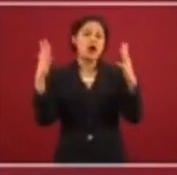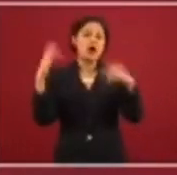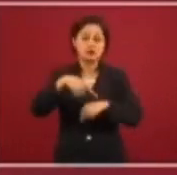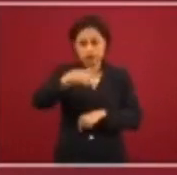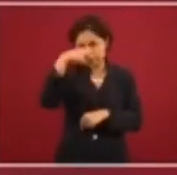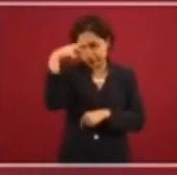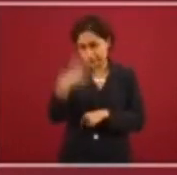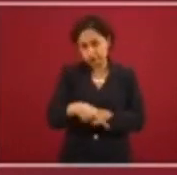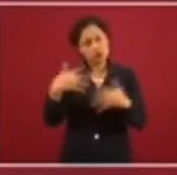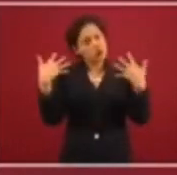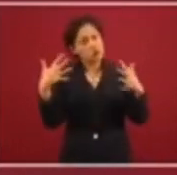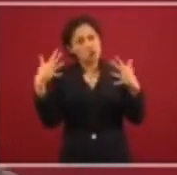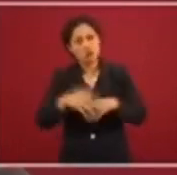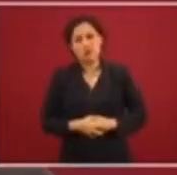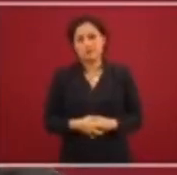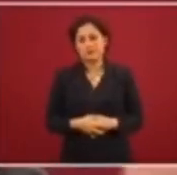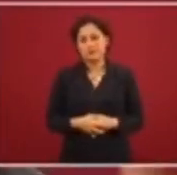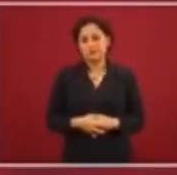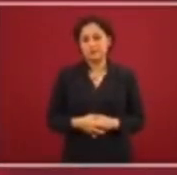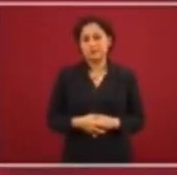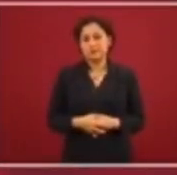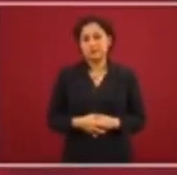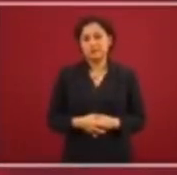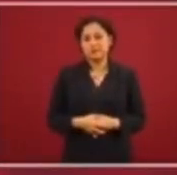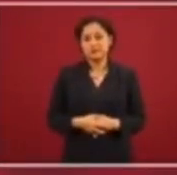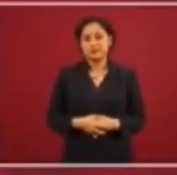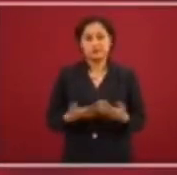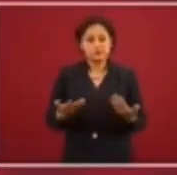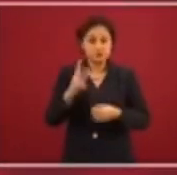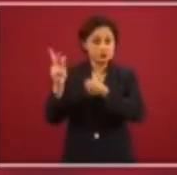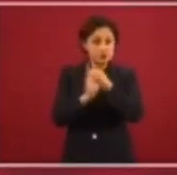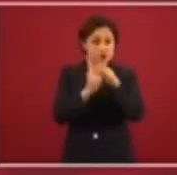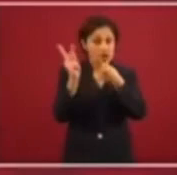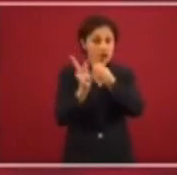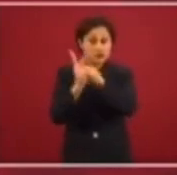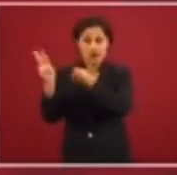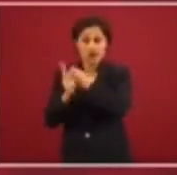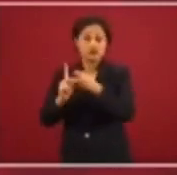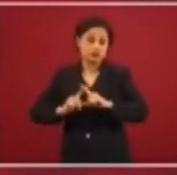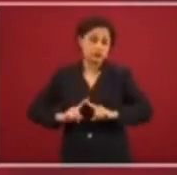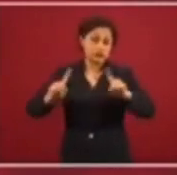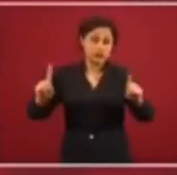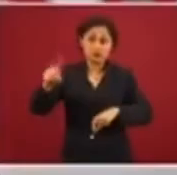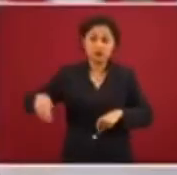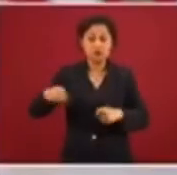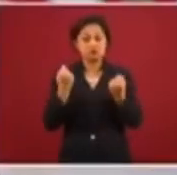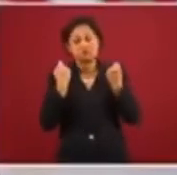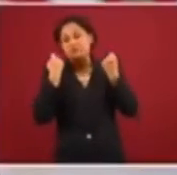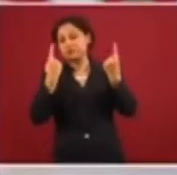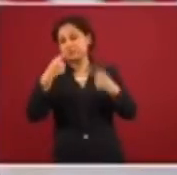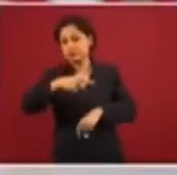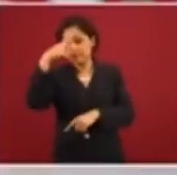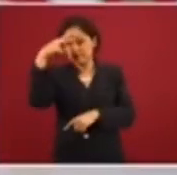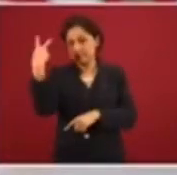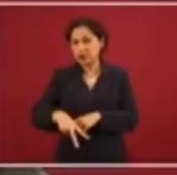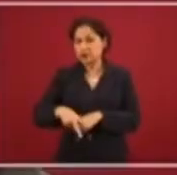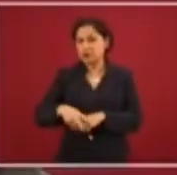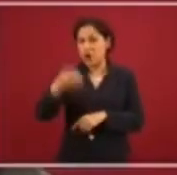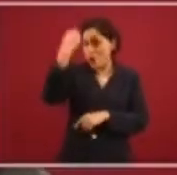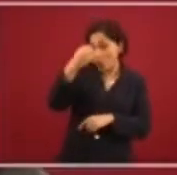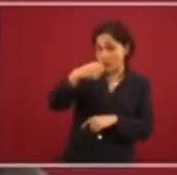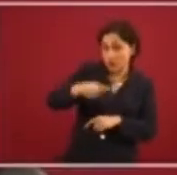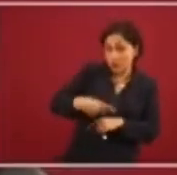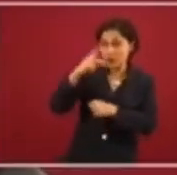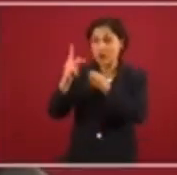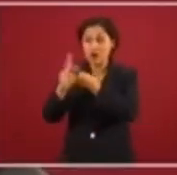México. Y estamos hablando de países pues muy distintos, con posturas políticas diferentes, y